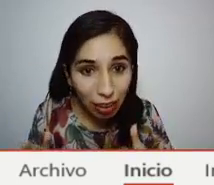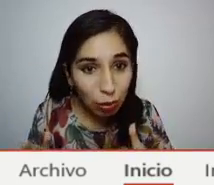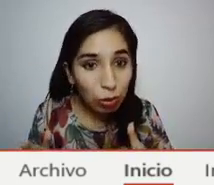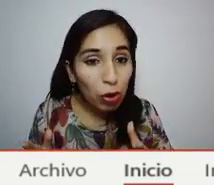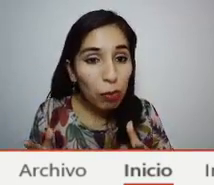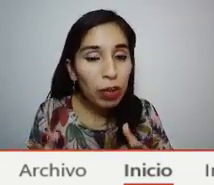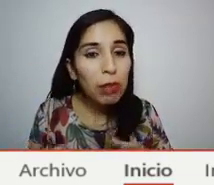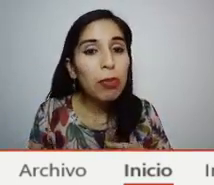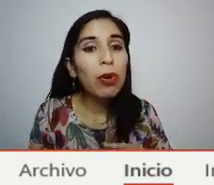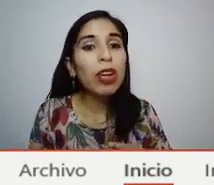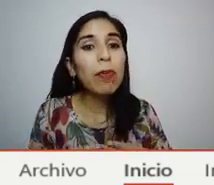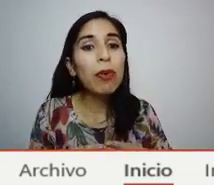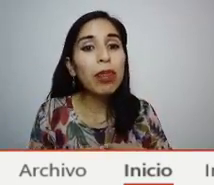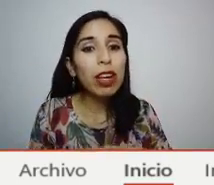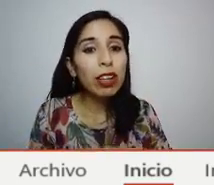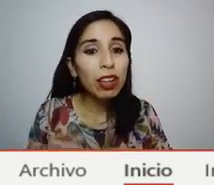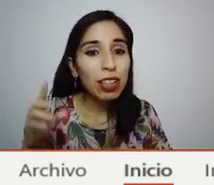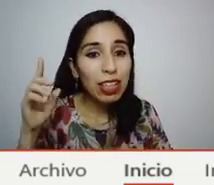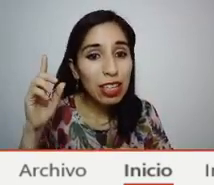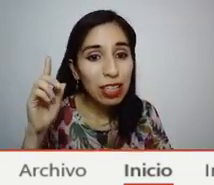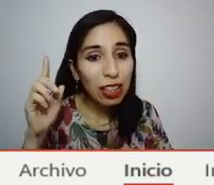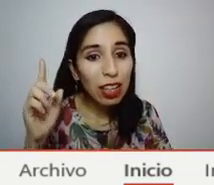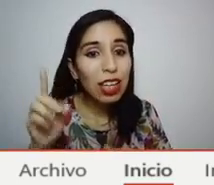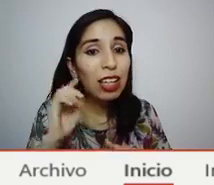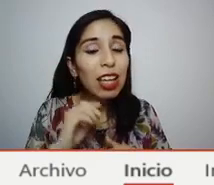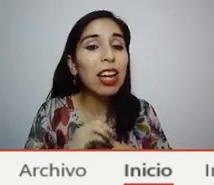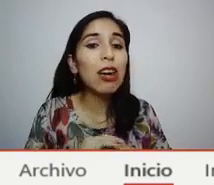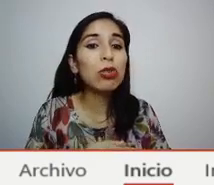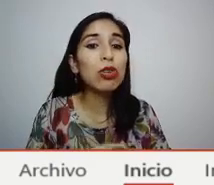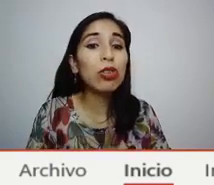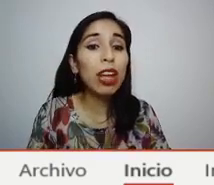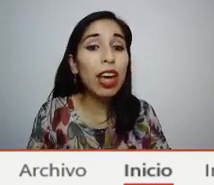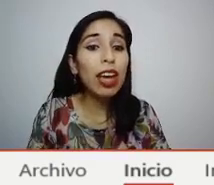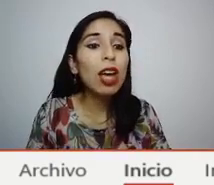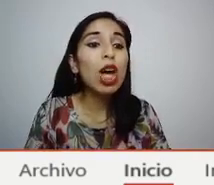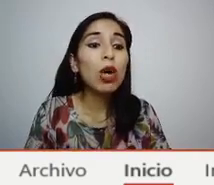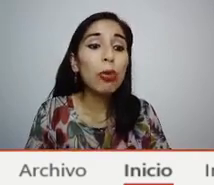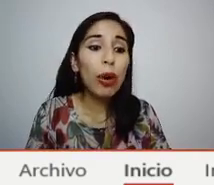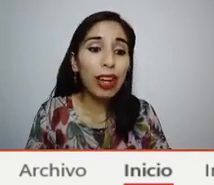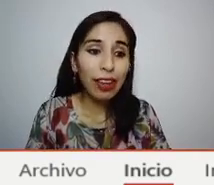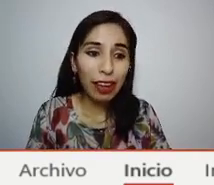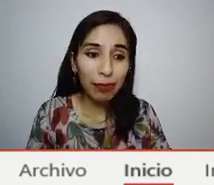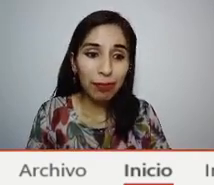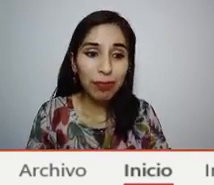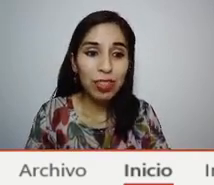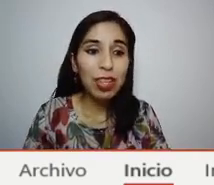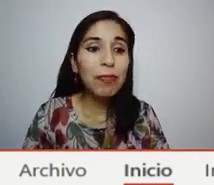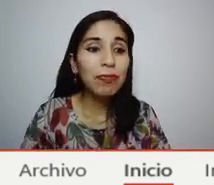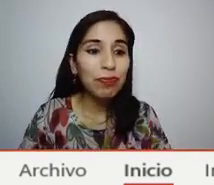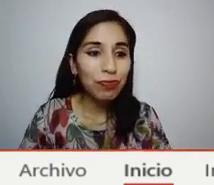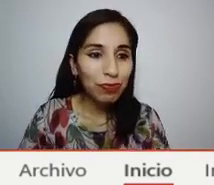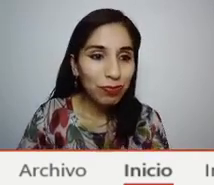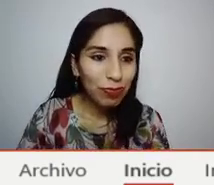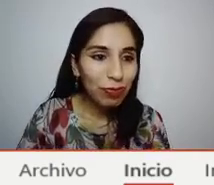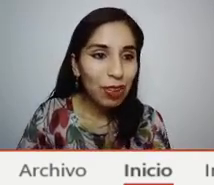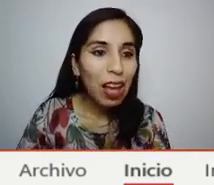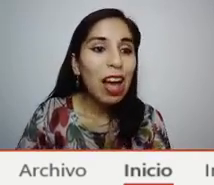tiene un nombre voy a poner y hacer clic en la opción de guardar sí